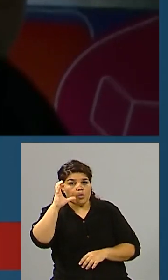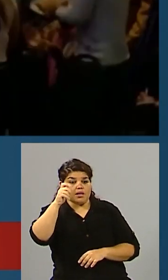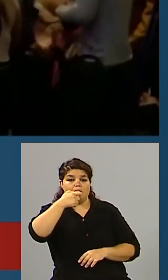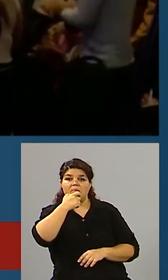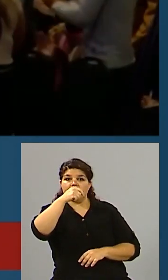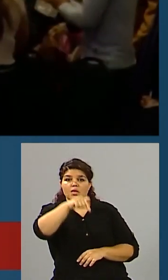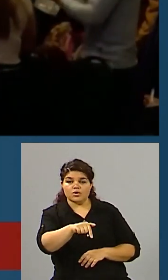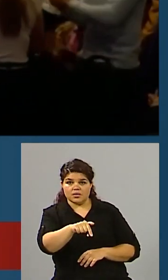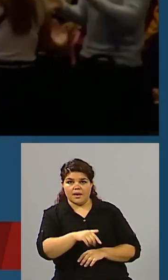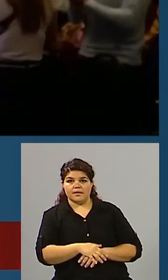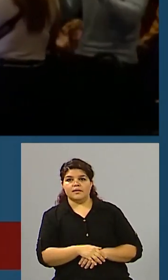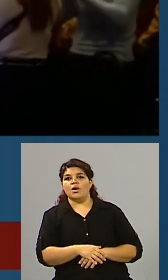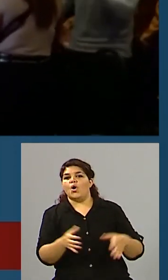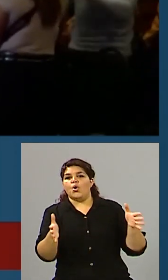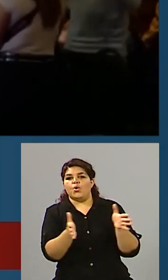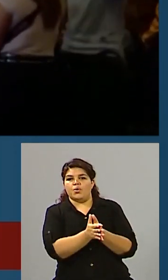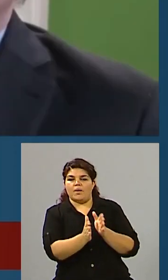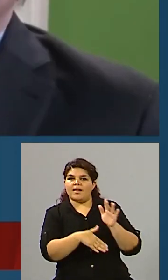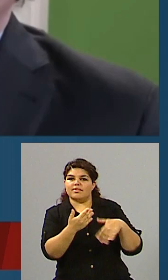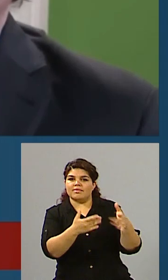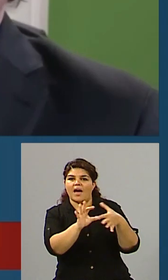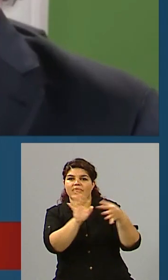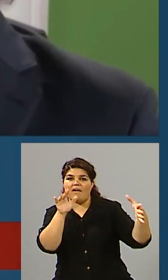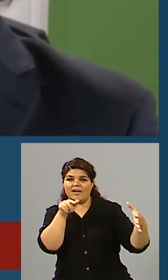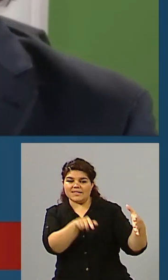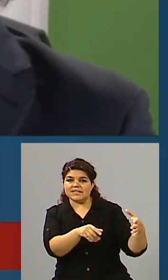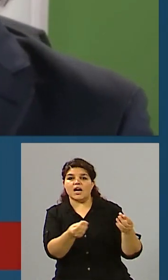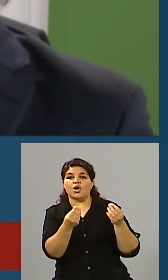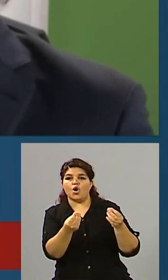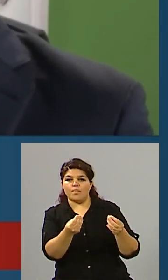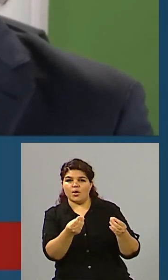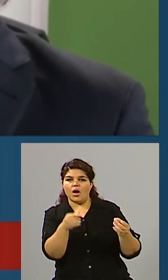Javier Milei, la Libertad Avanza, en el balotaje se impuso en el